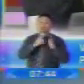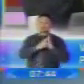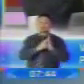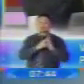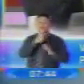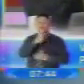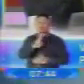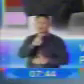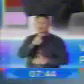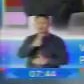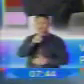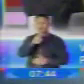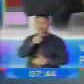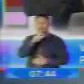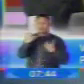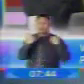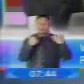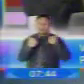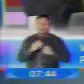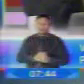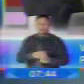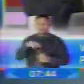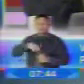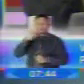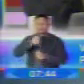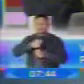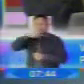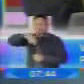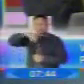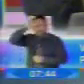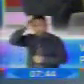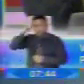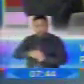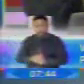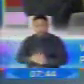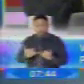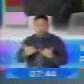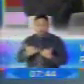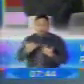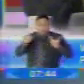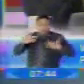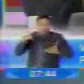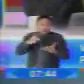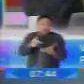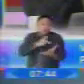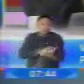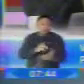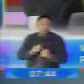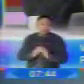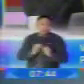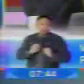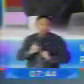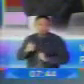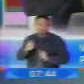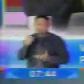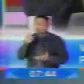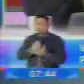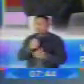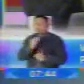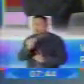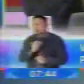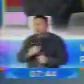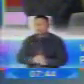Artistas y Gestores Culturales. Ya. Esto es para trabajadores de la actividad cultural, no es para alguien que decide en este momento buscarse, como decimos vulgarmente, una chaucha, ver